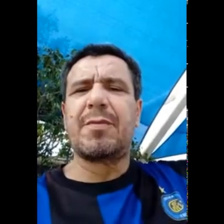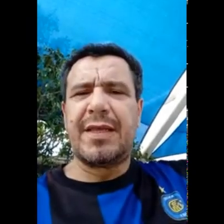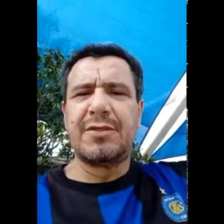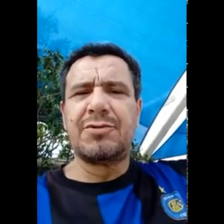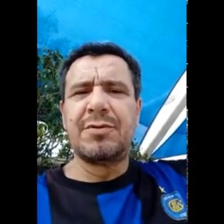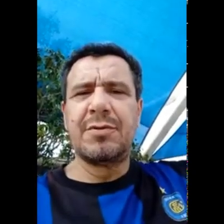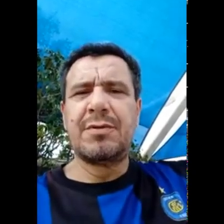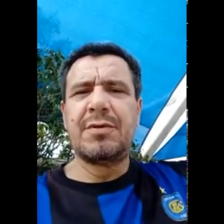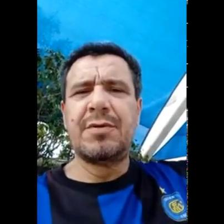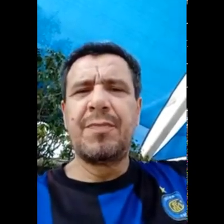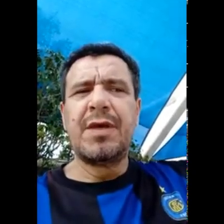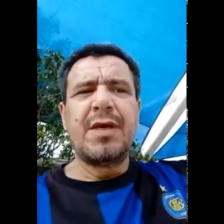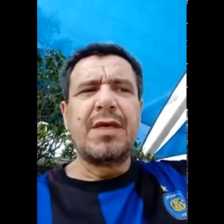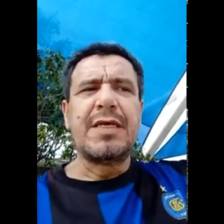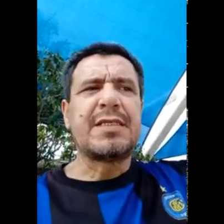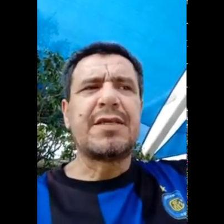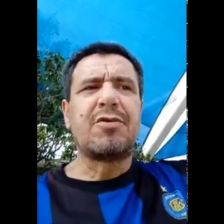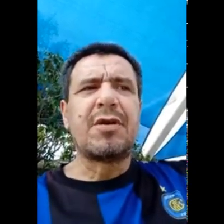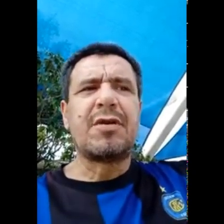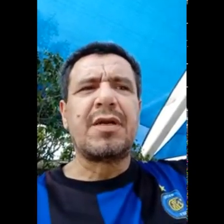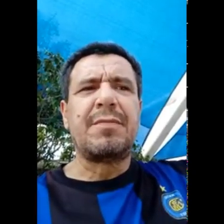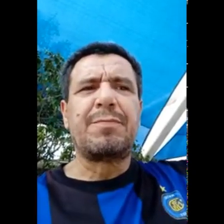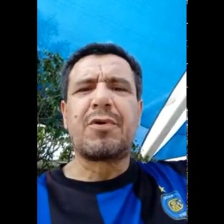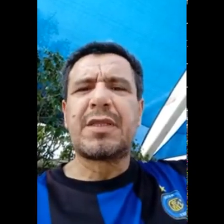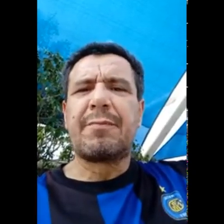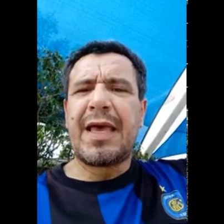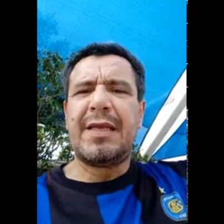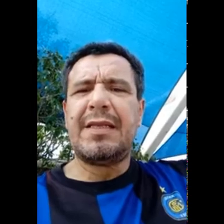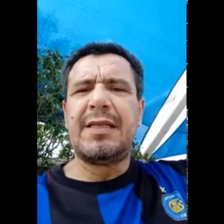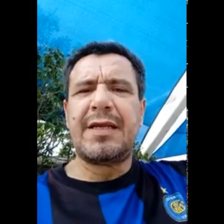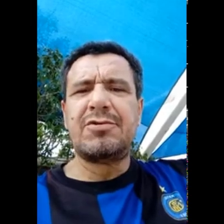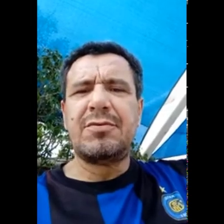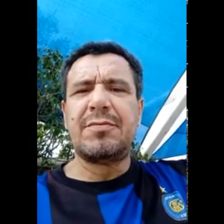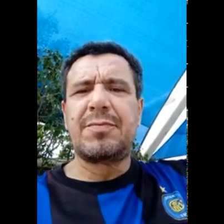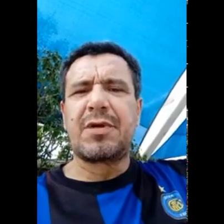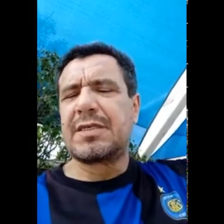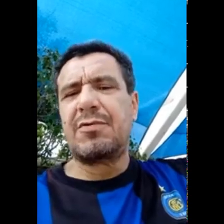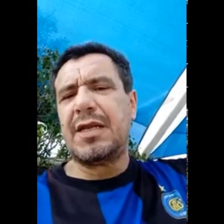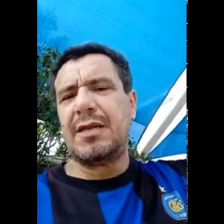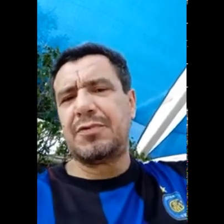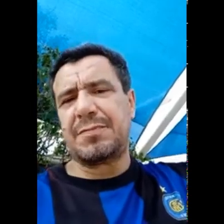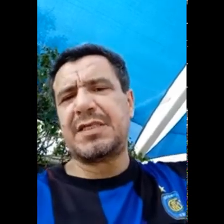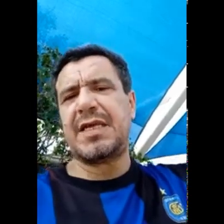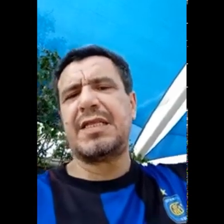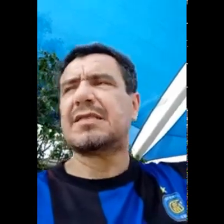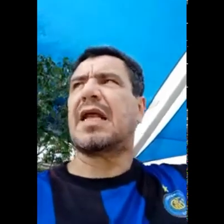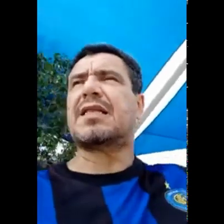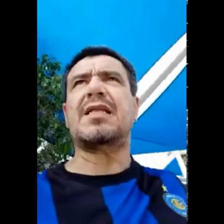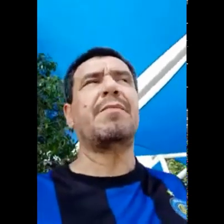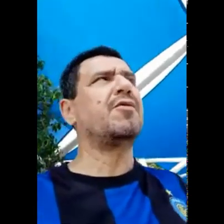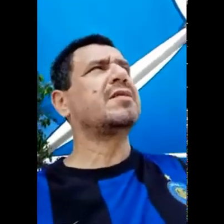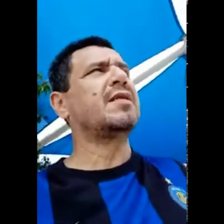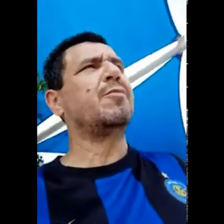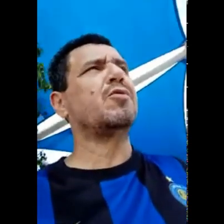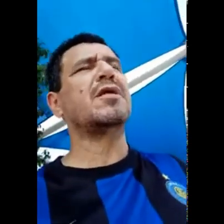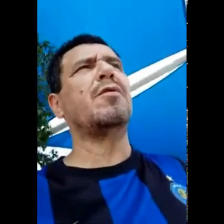conforme a derecho. Y este señor le importa madre el derecho, porque según él, pues es presidente, trae 30